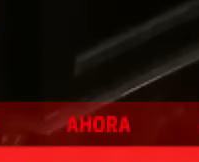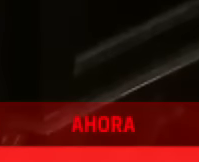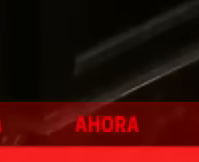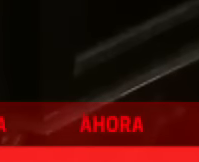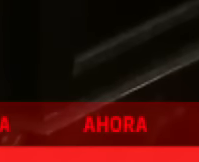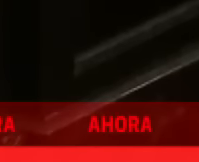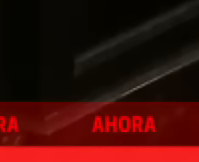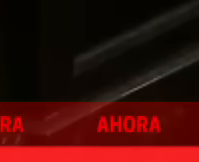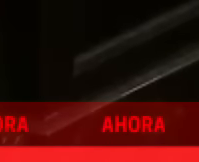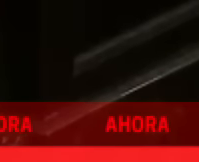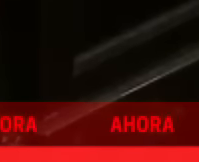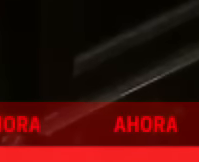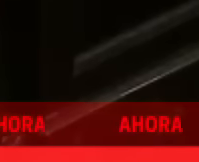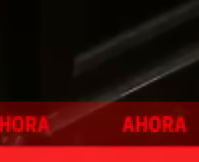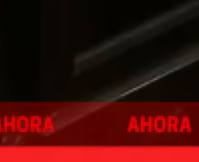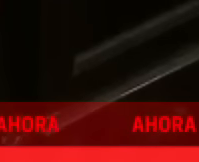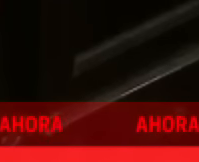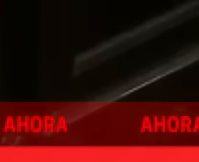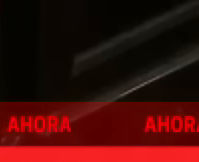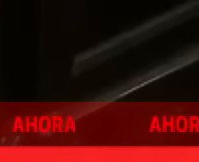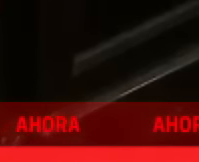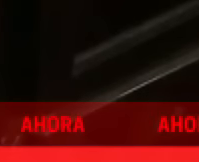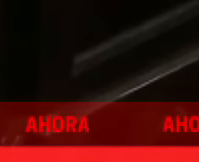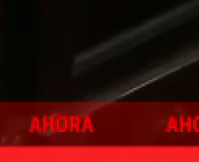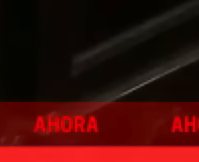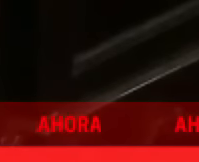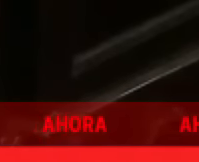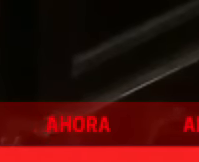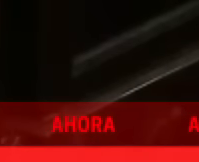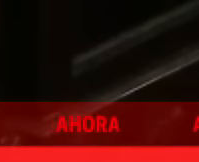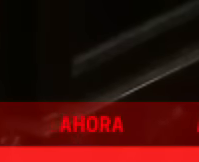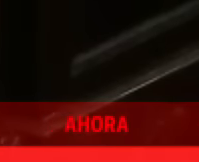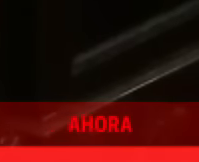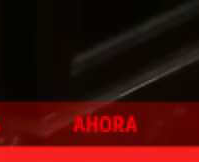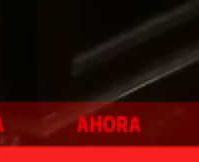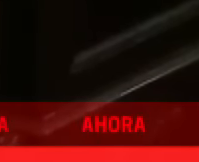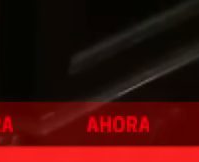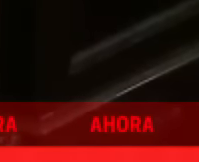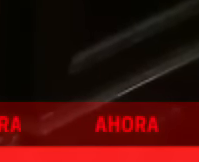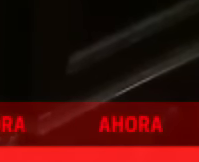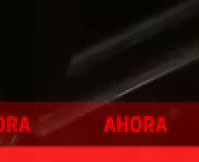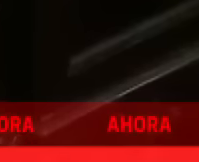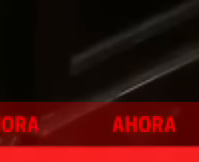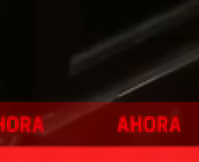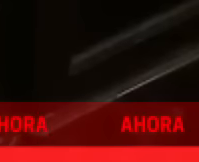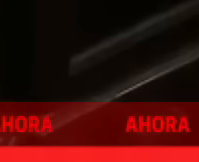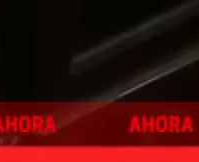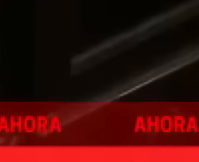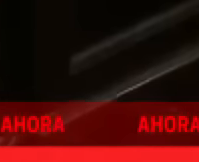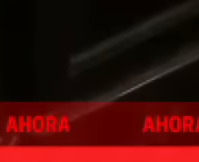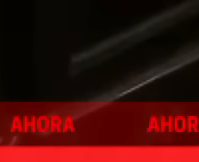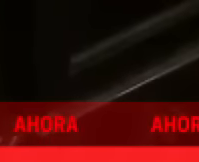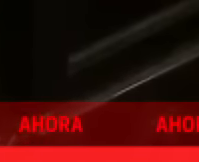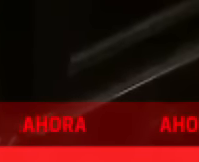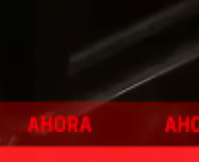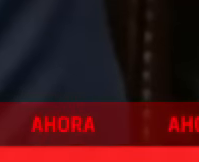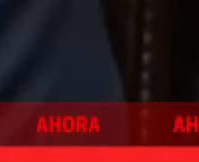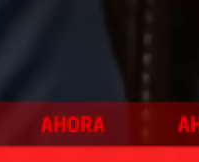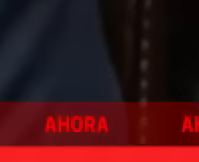acá, obviamente hay un dictamen de mayoría, ¿verdad? Pero hay una propuesta, porque estamos votando